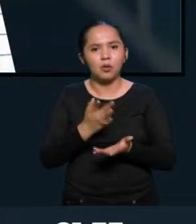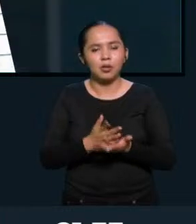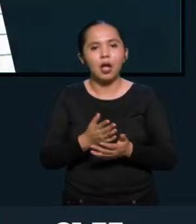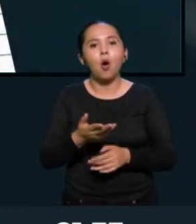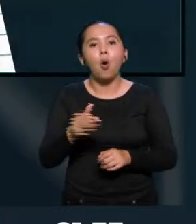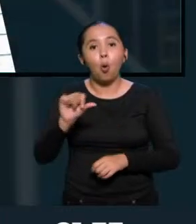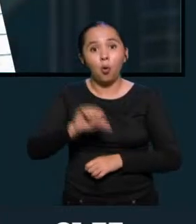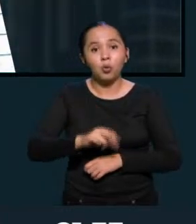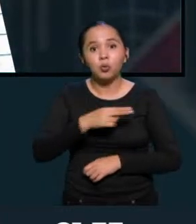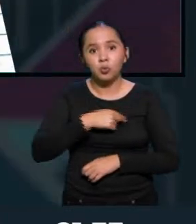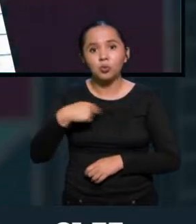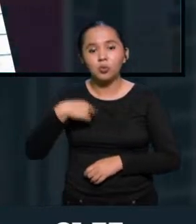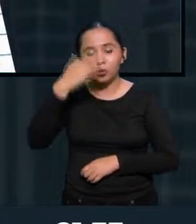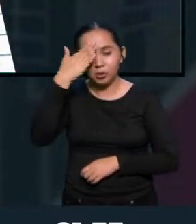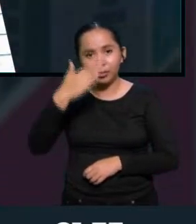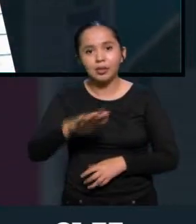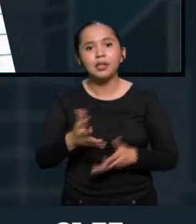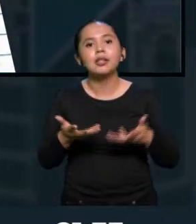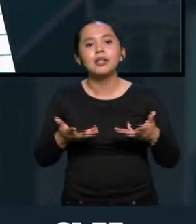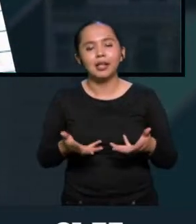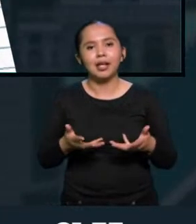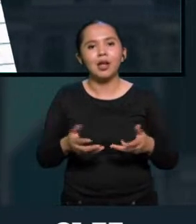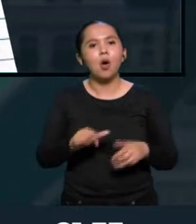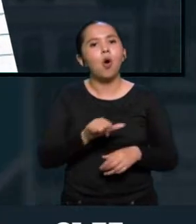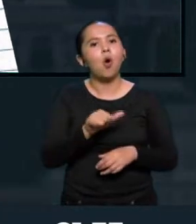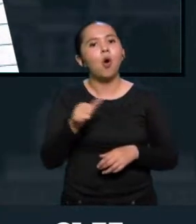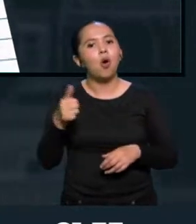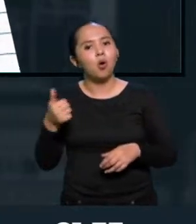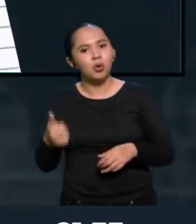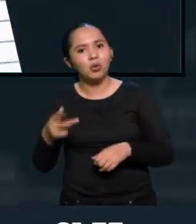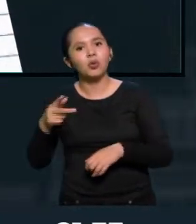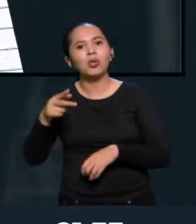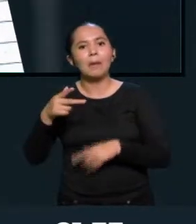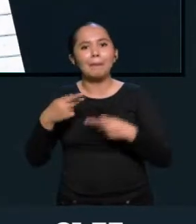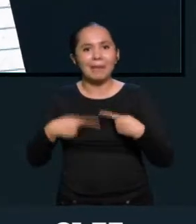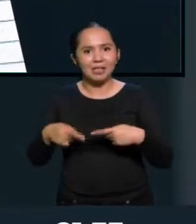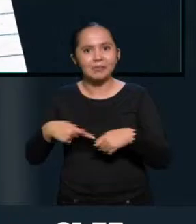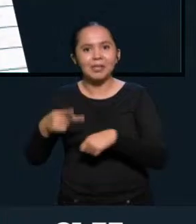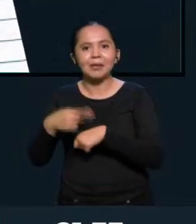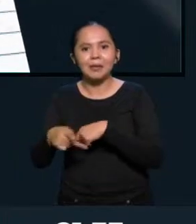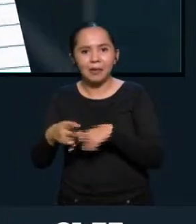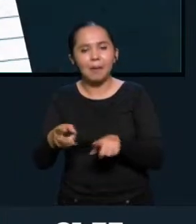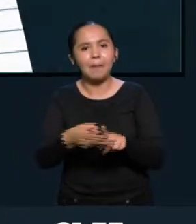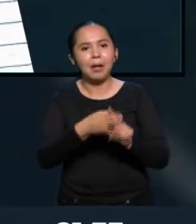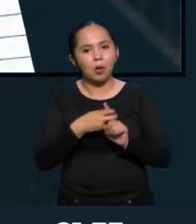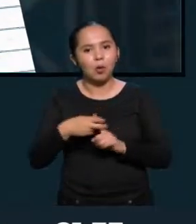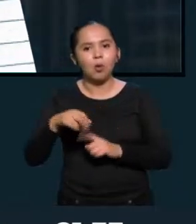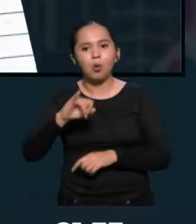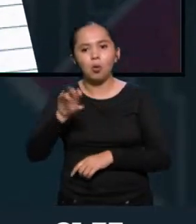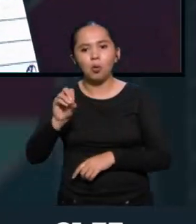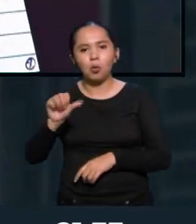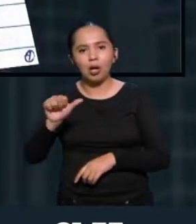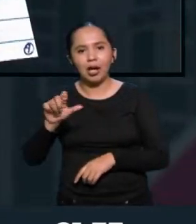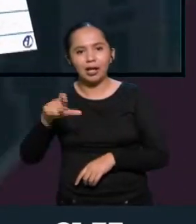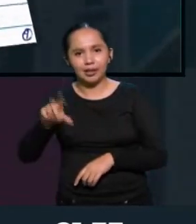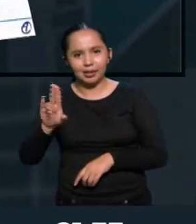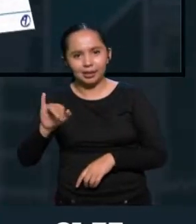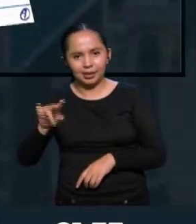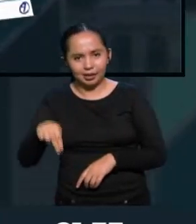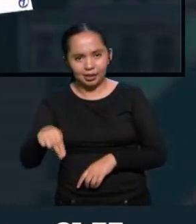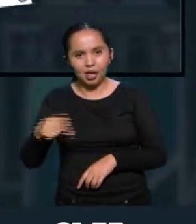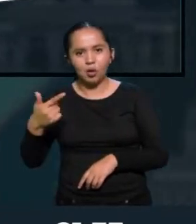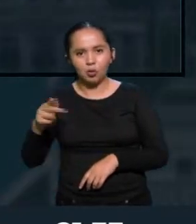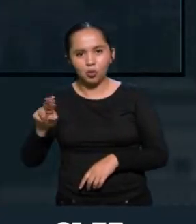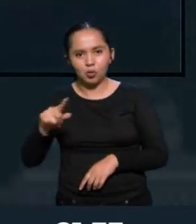sabemos que en teoría fue secuestrado por otro presunto narcotraficante, por Joaquín Guzmán López, ¿no?